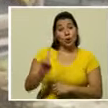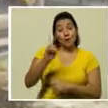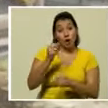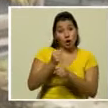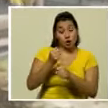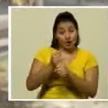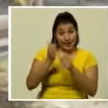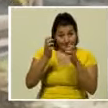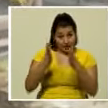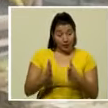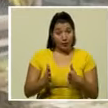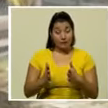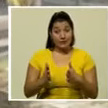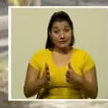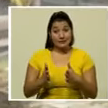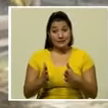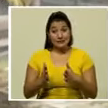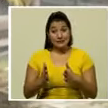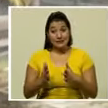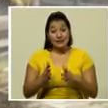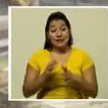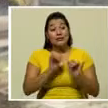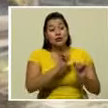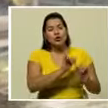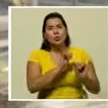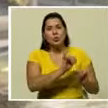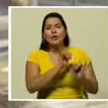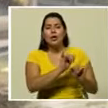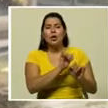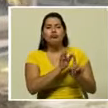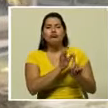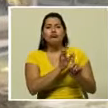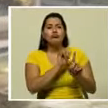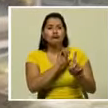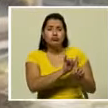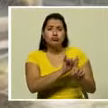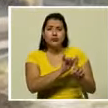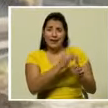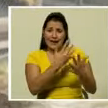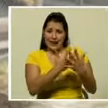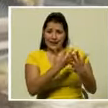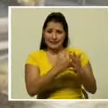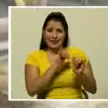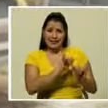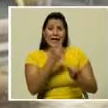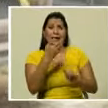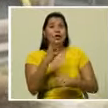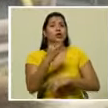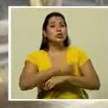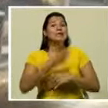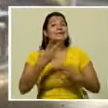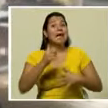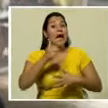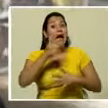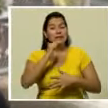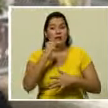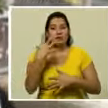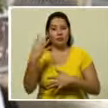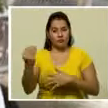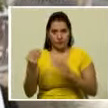que estuvieron confinadas en el centro durante 14 días regresaron a sus casas, regresaron a sus familias.